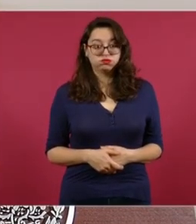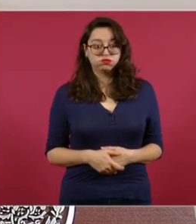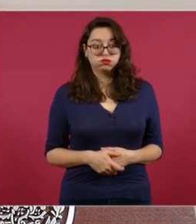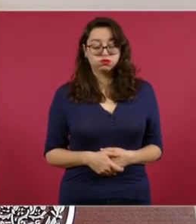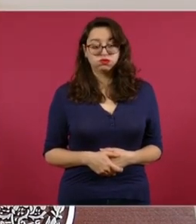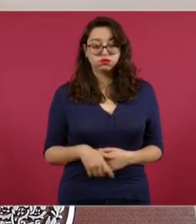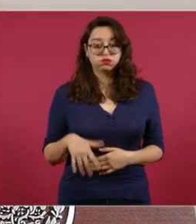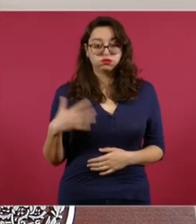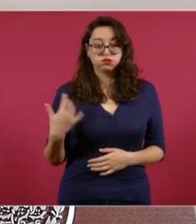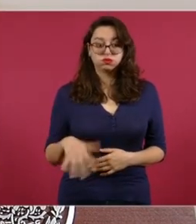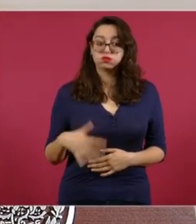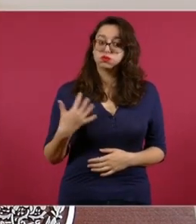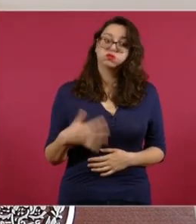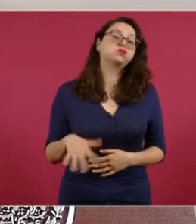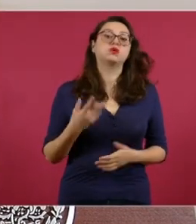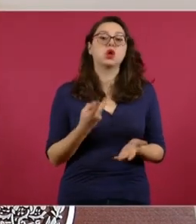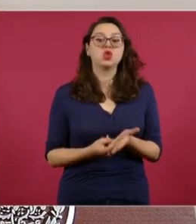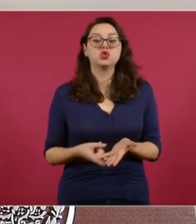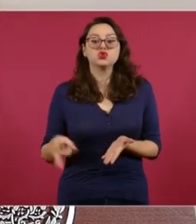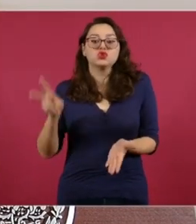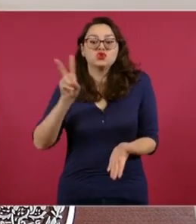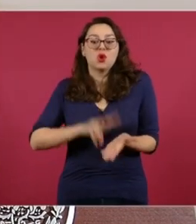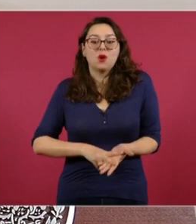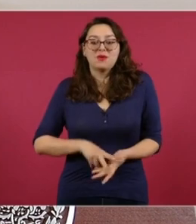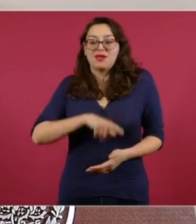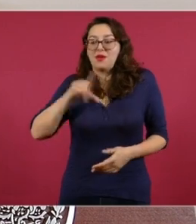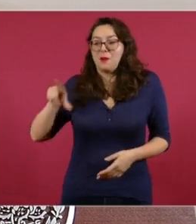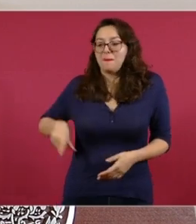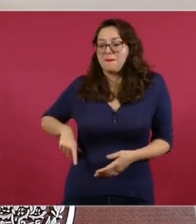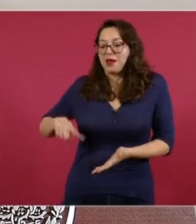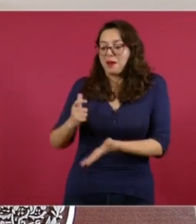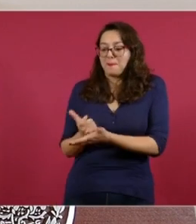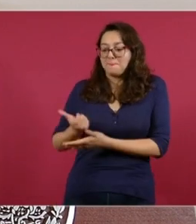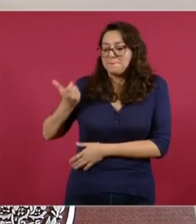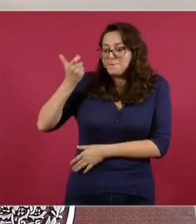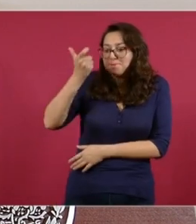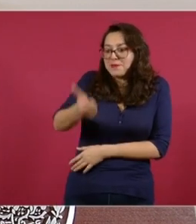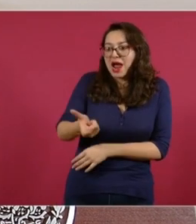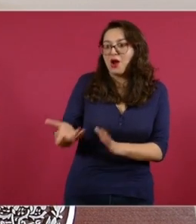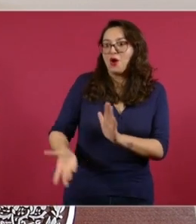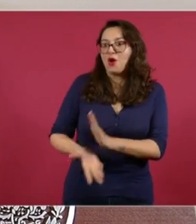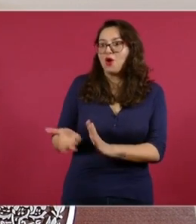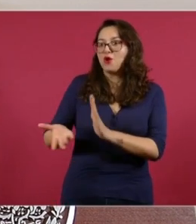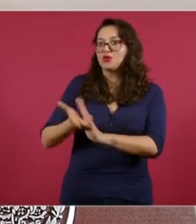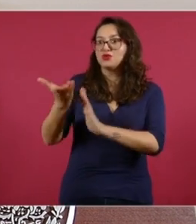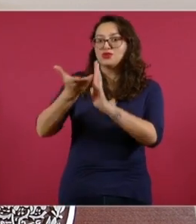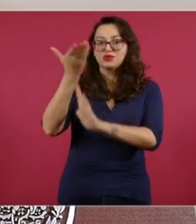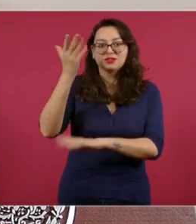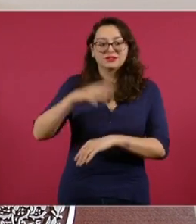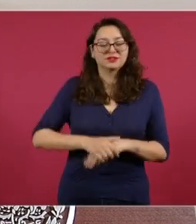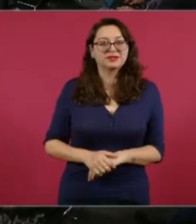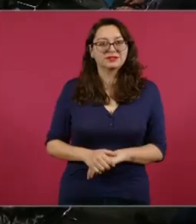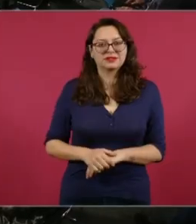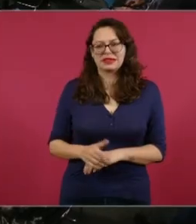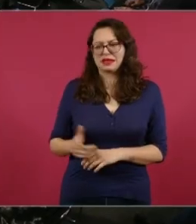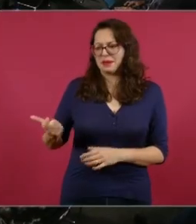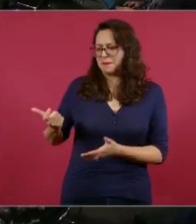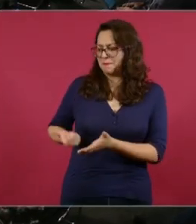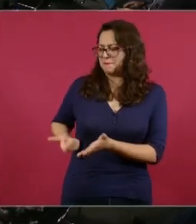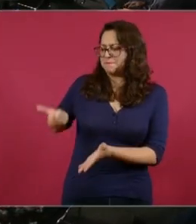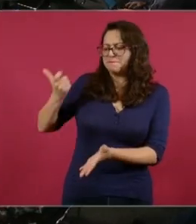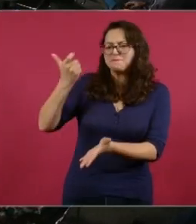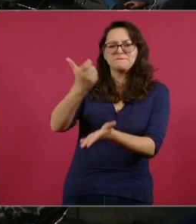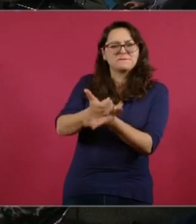dobles pagos de impuestos o de contribuciones, para no hablar de